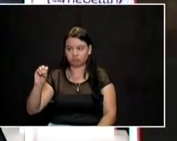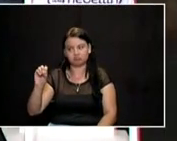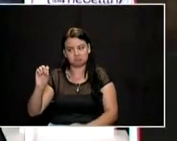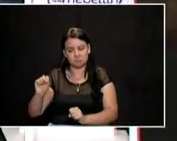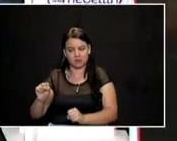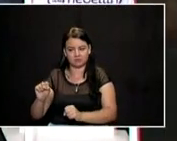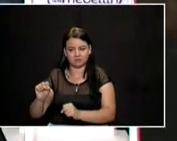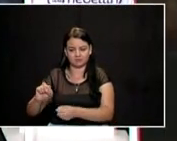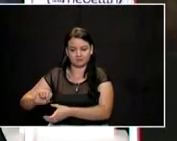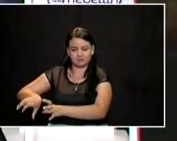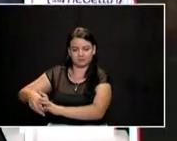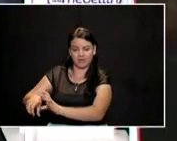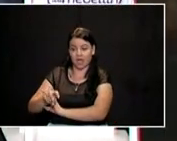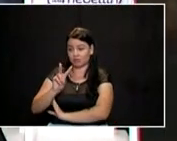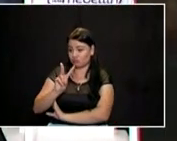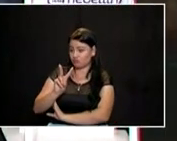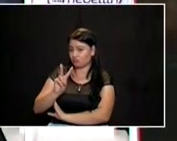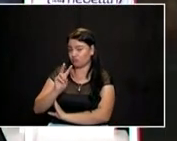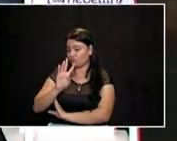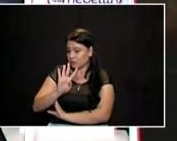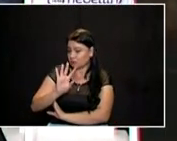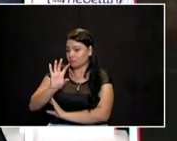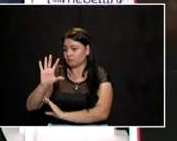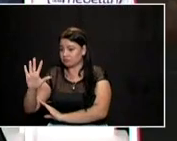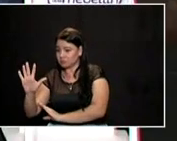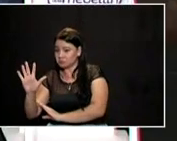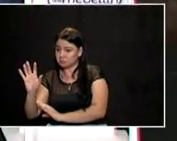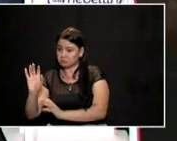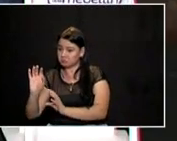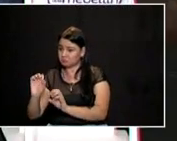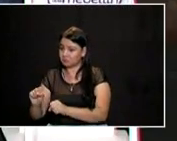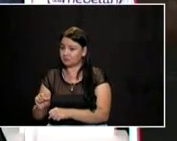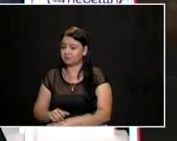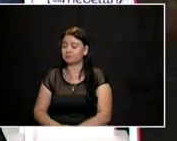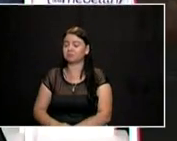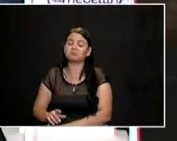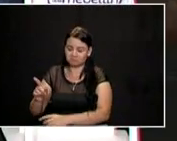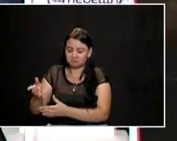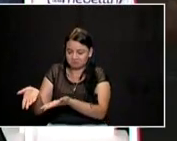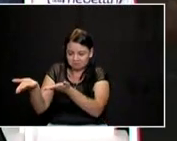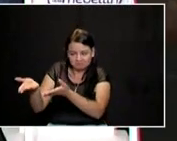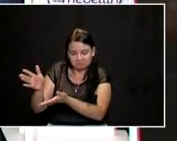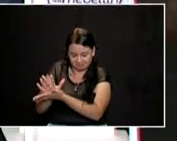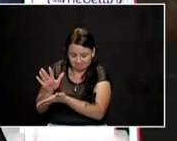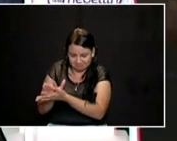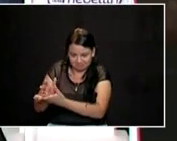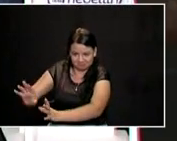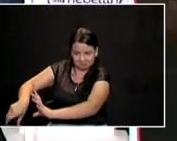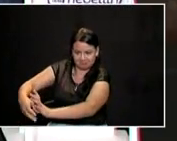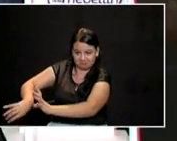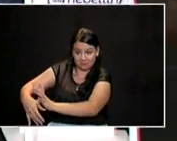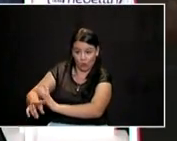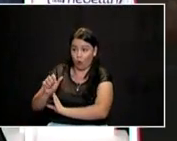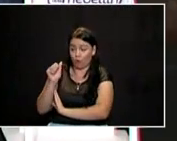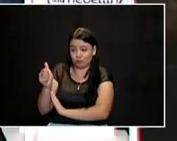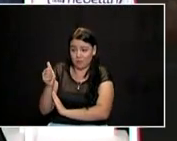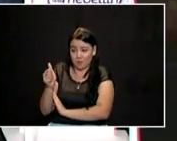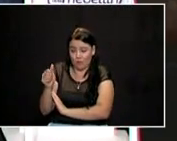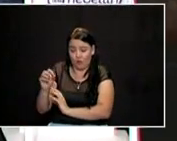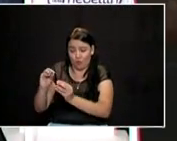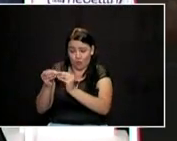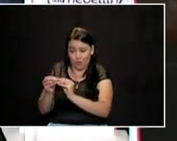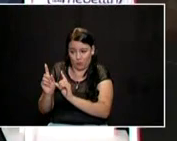5. Vamos a sacarla, pero igual no se puede sacar a sí mismo. Saquémoslo para que haya claridad, pero la pregunta debe ser